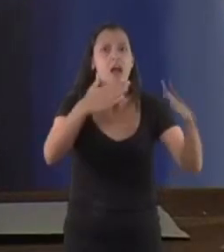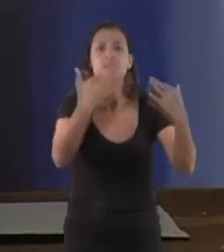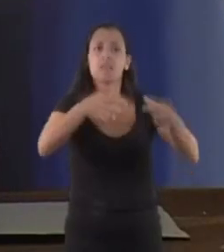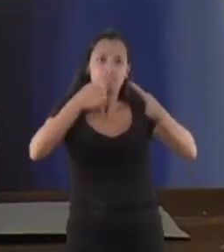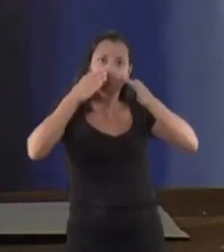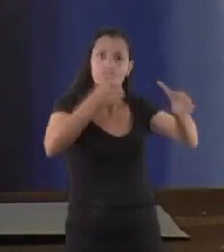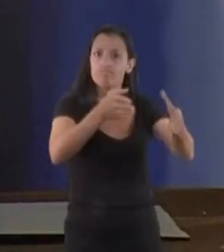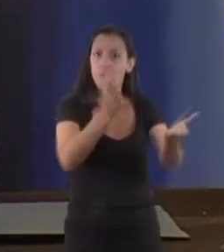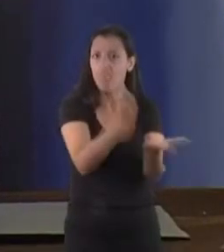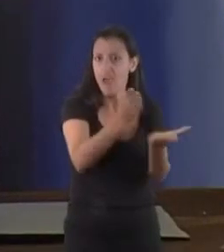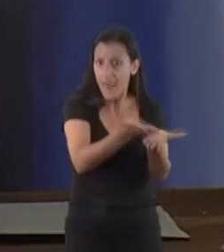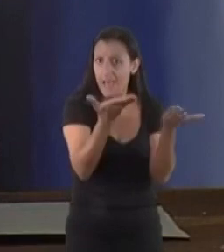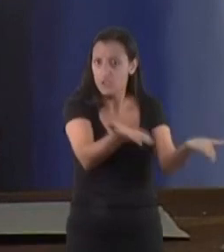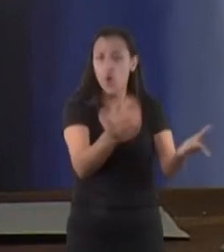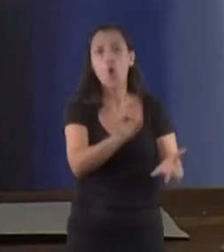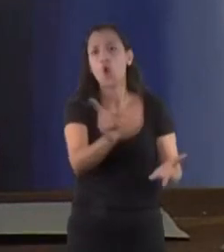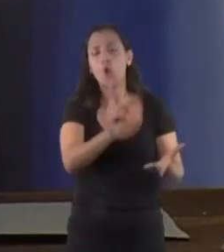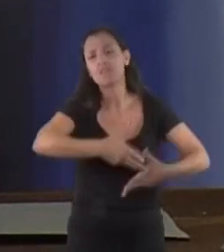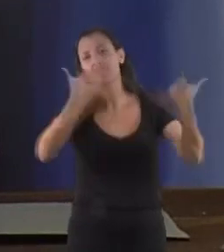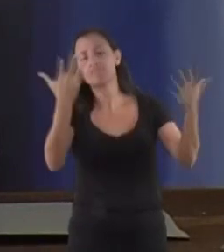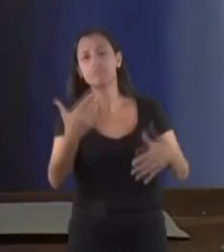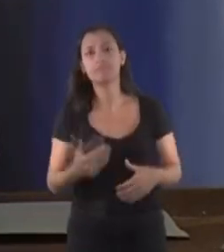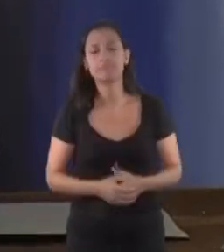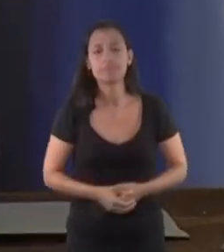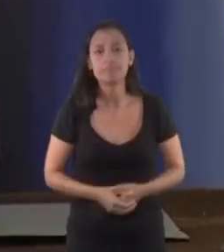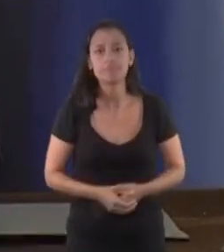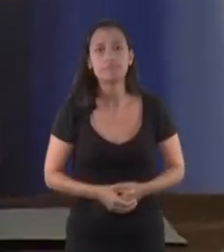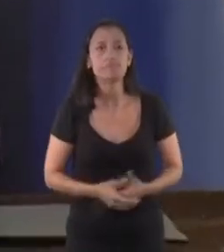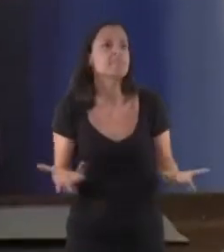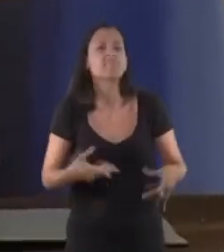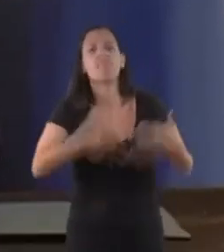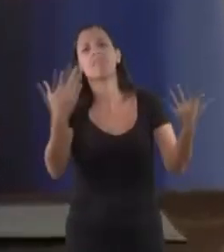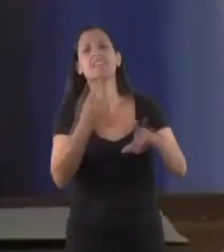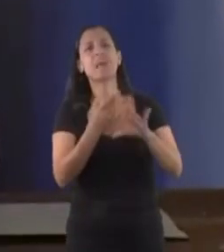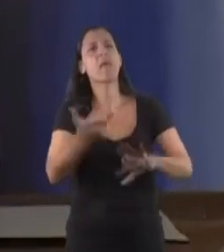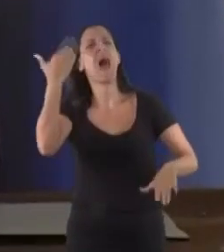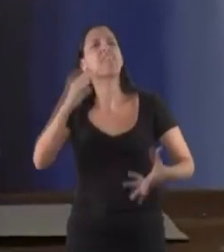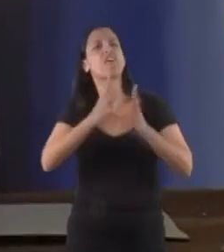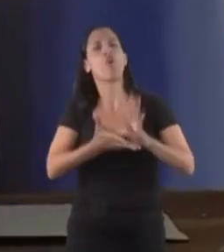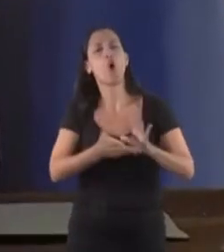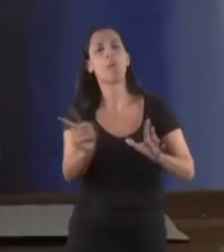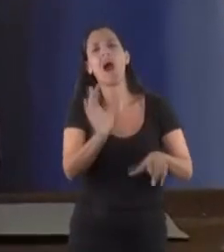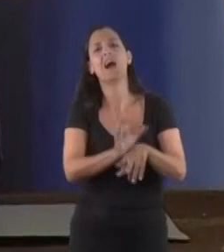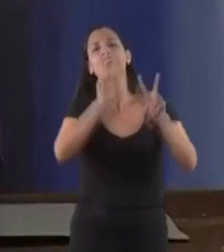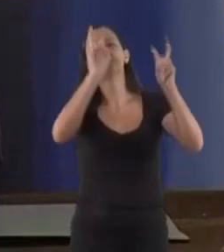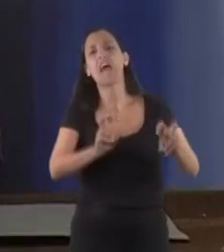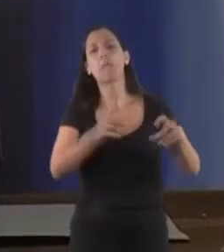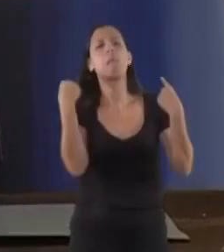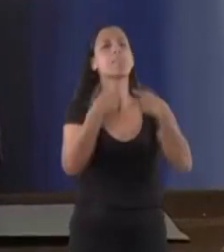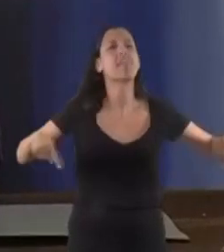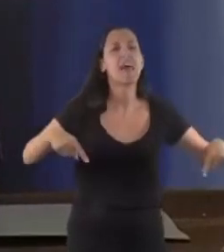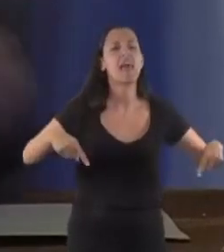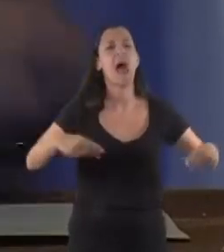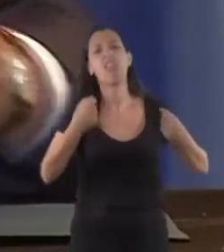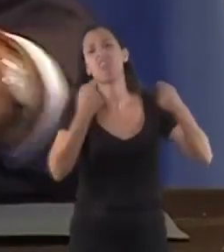tal. No debe ser pensado como siempre fue pensado, como una mercancía, como un